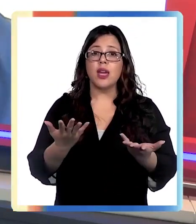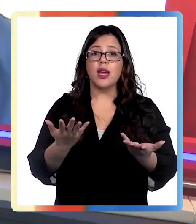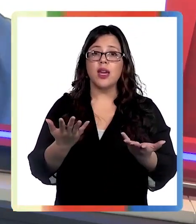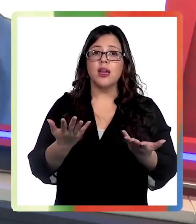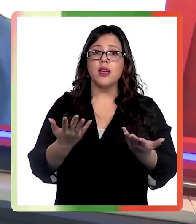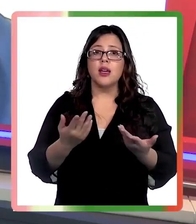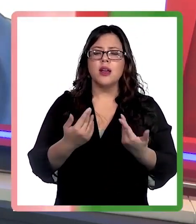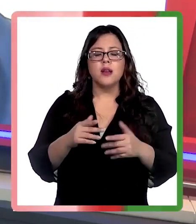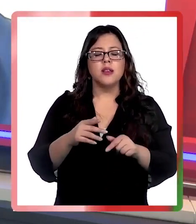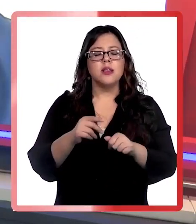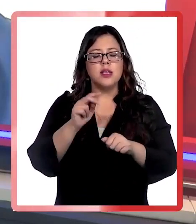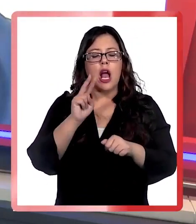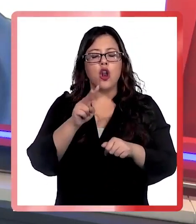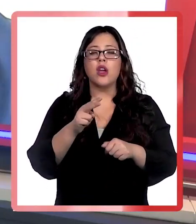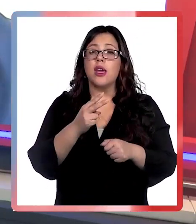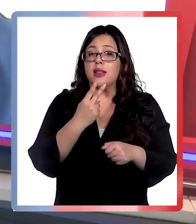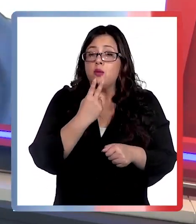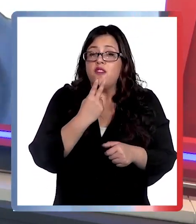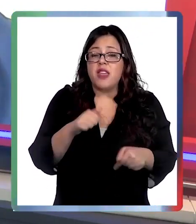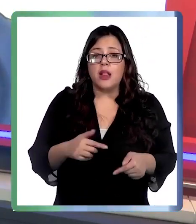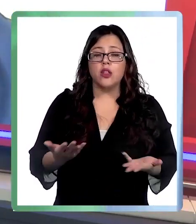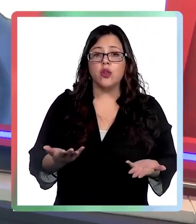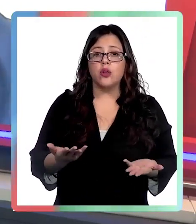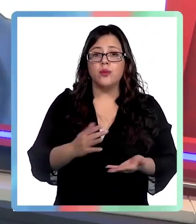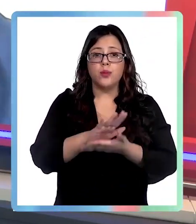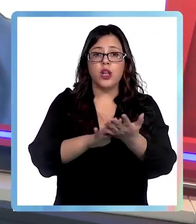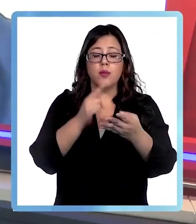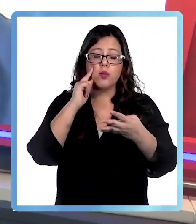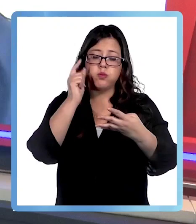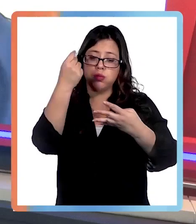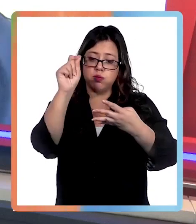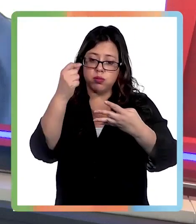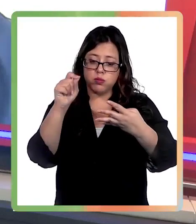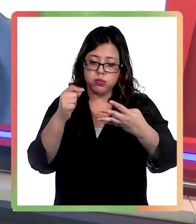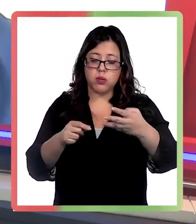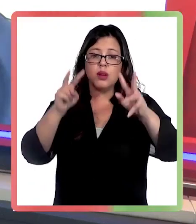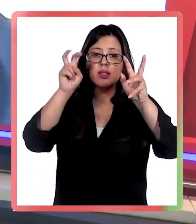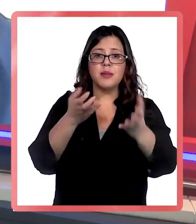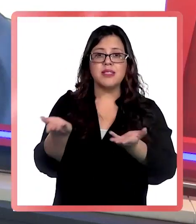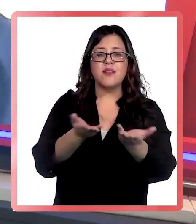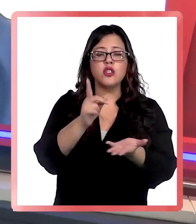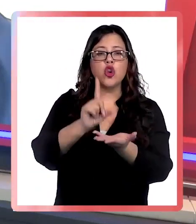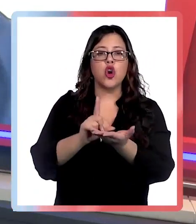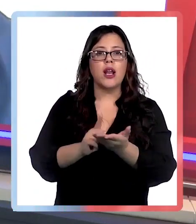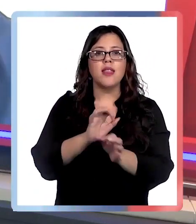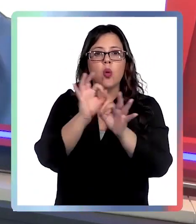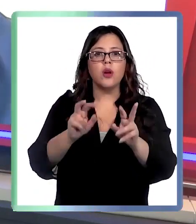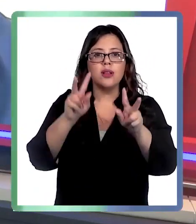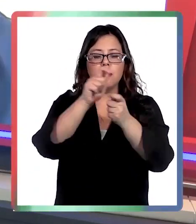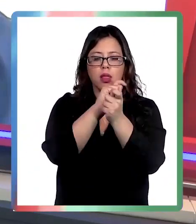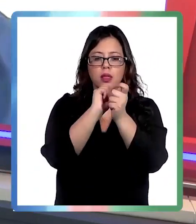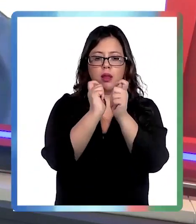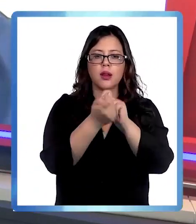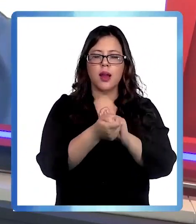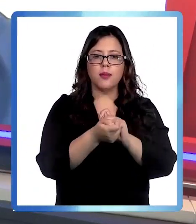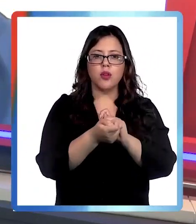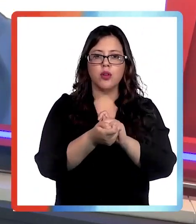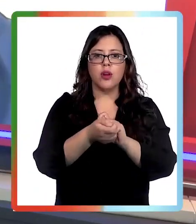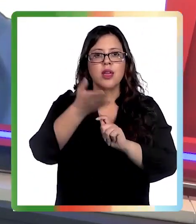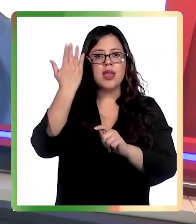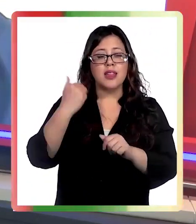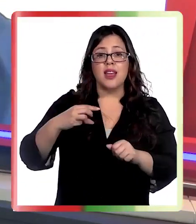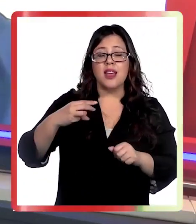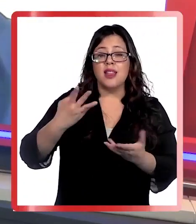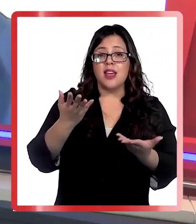este último segmento de la entrevista a lo que estamos viviendo. Primero, en el diagnóstico, a propósito de los servicios locales de educación, esta transición